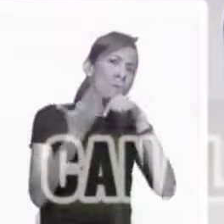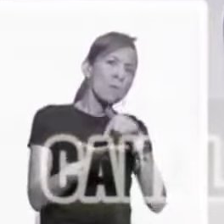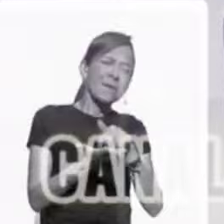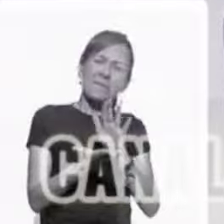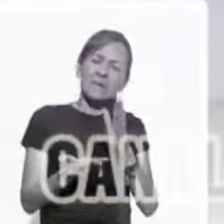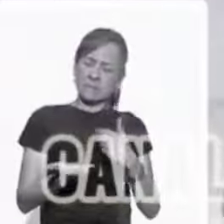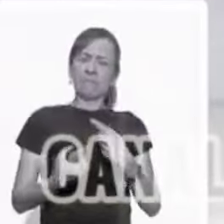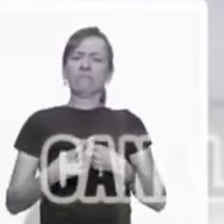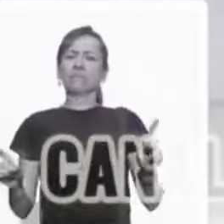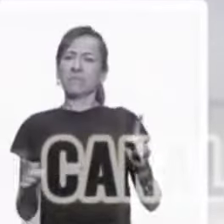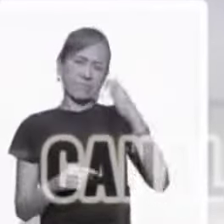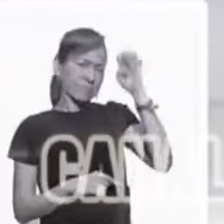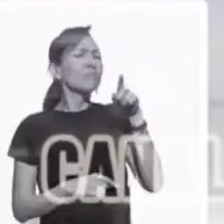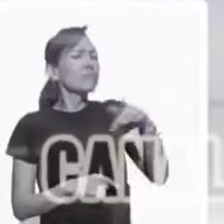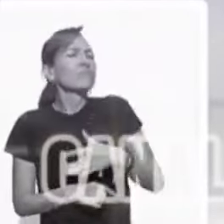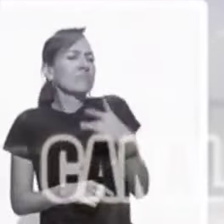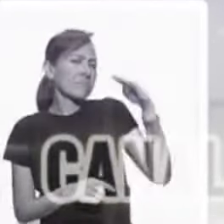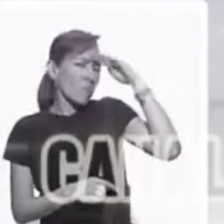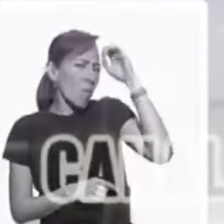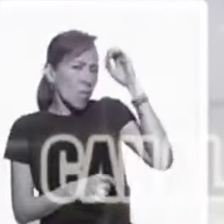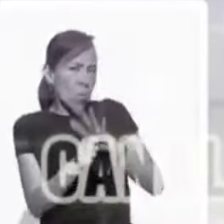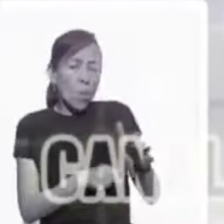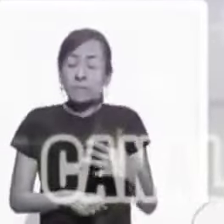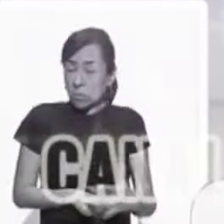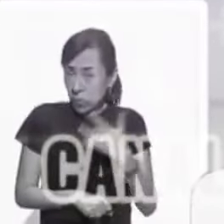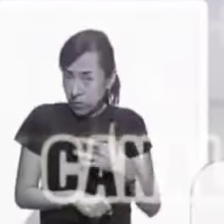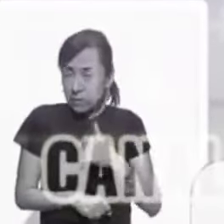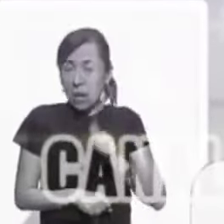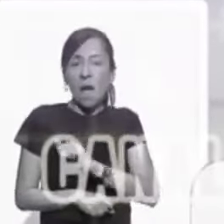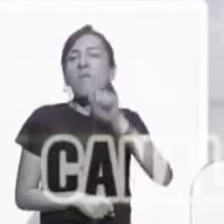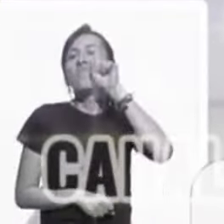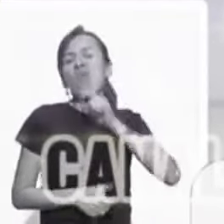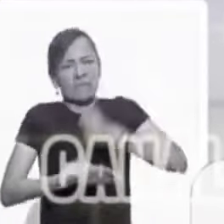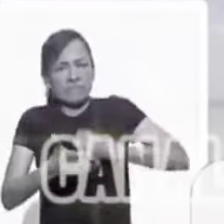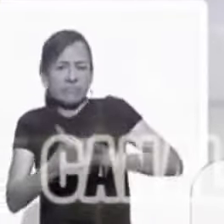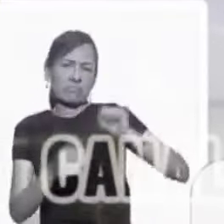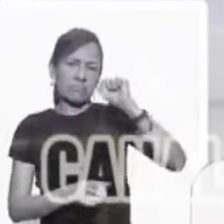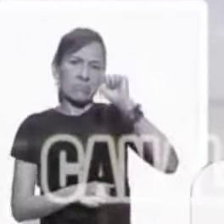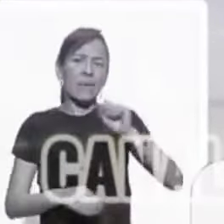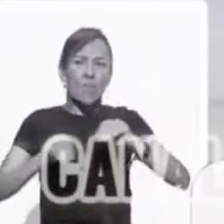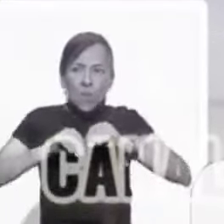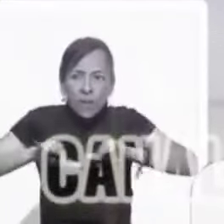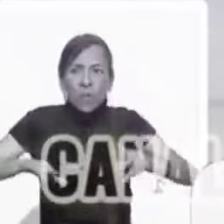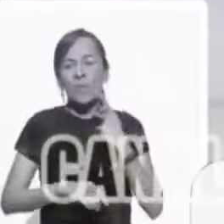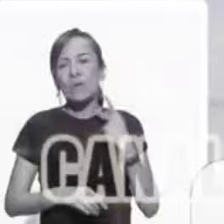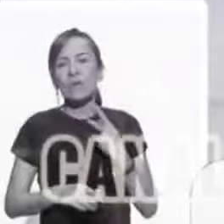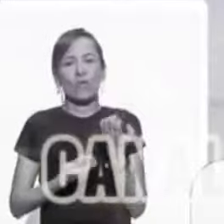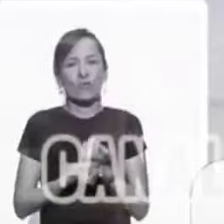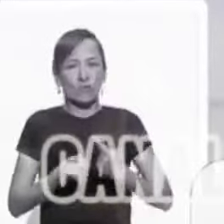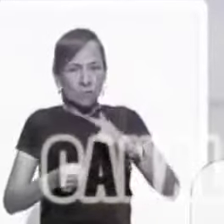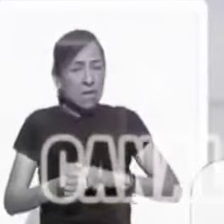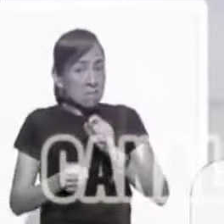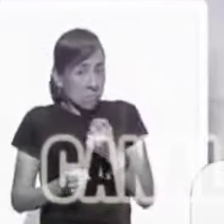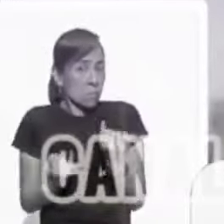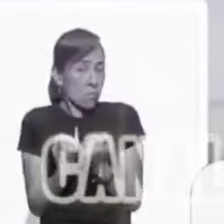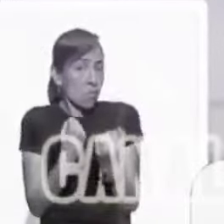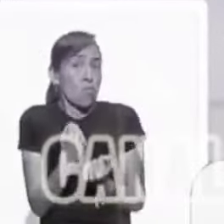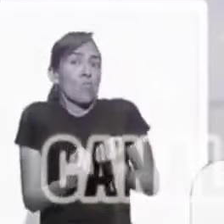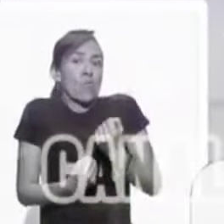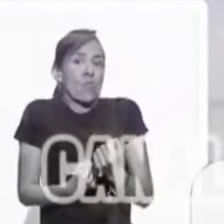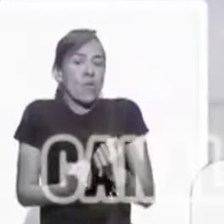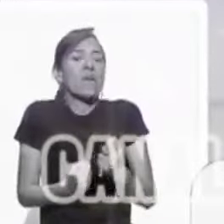cosas Yo creo que el feminismo e es un movimiento político social y también una conversación tan poderosa porque hace que las cosas que hasta